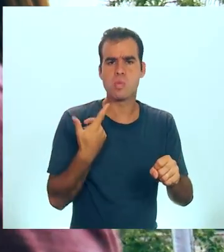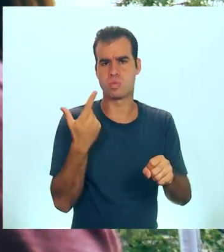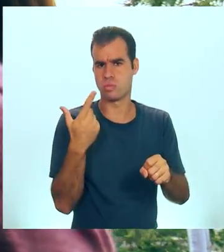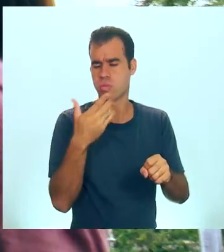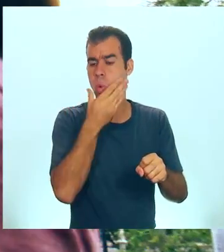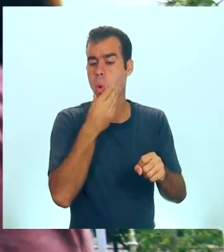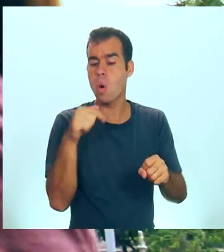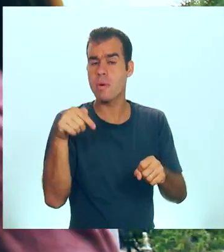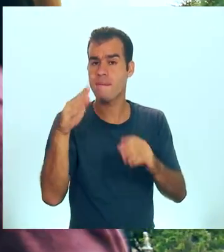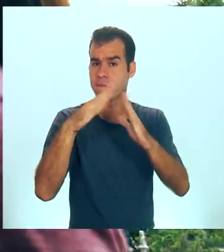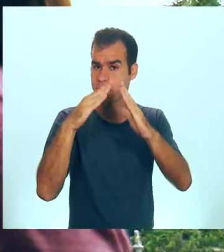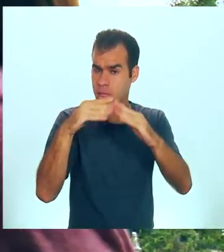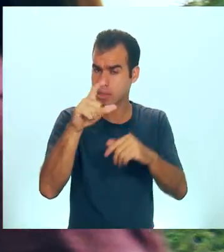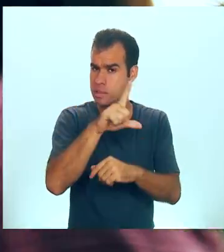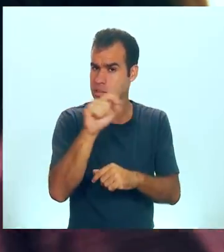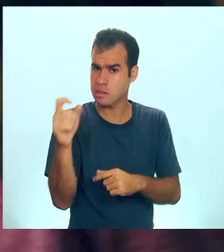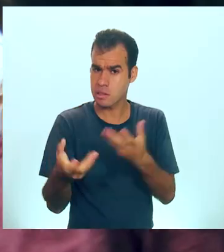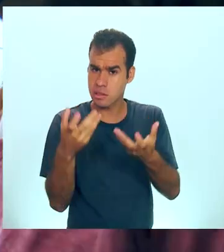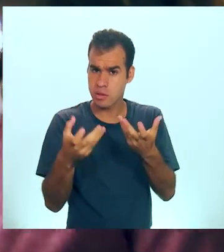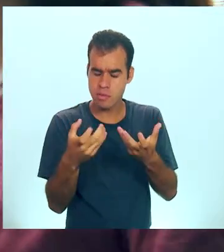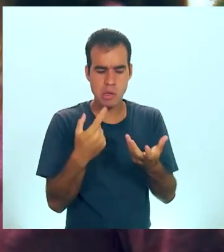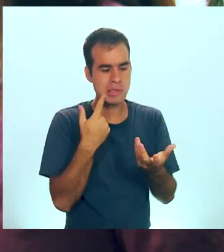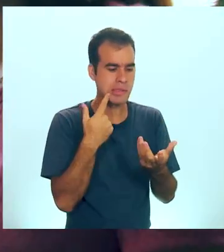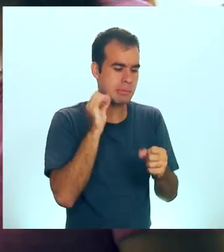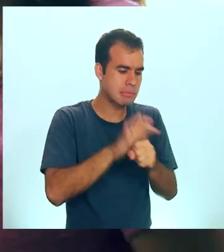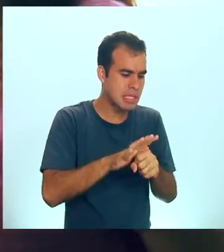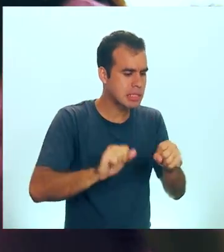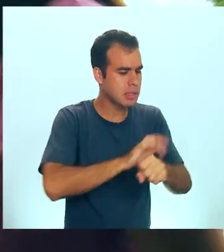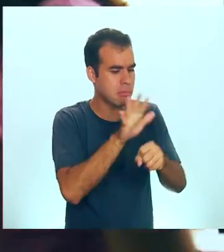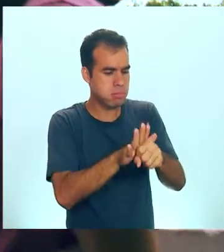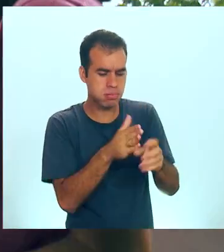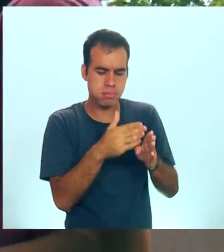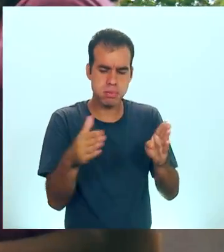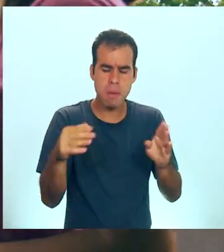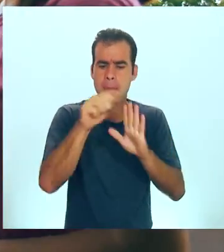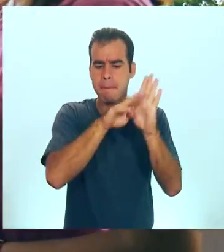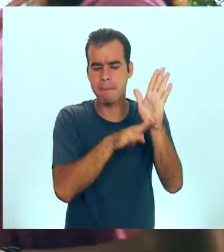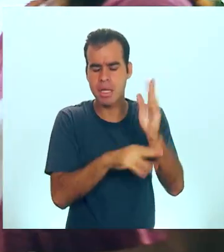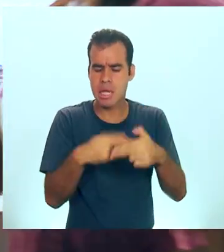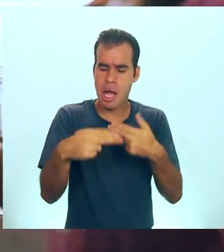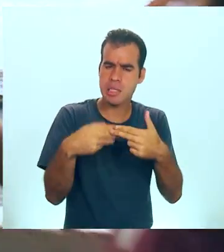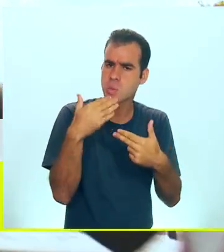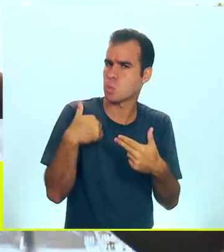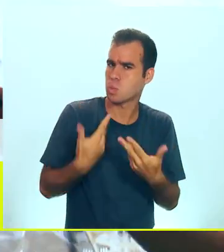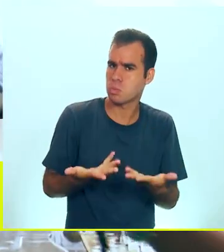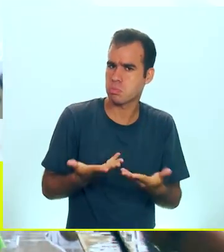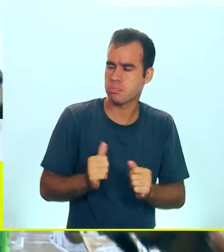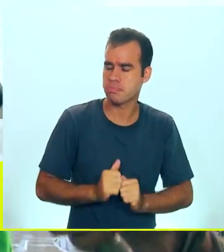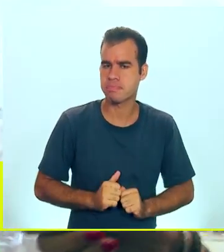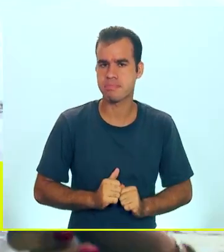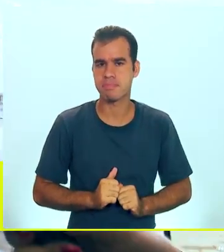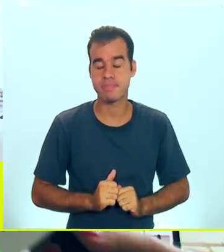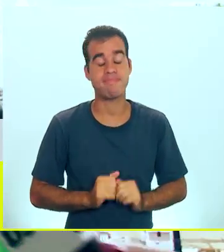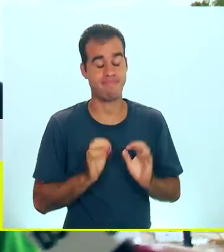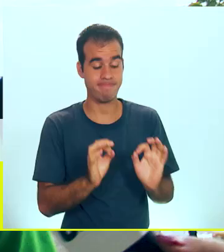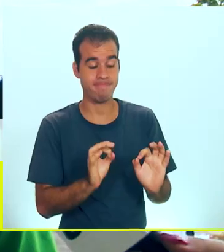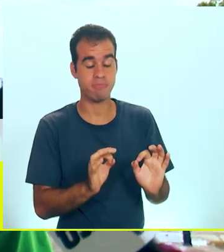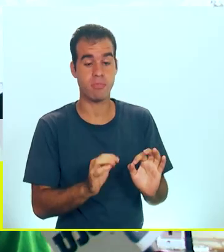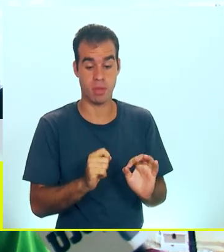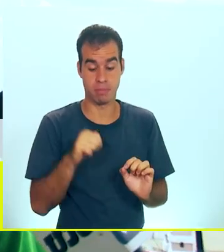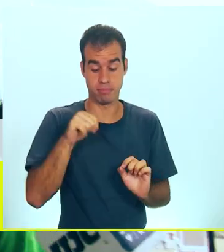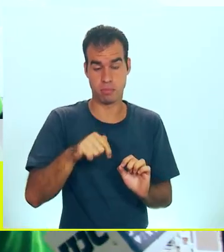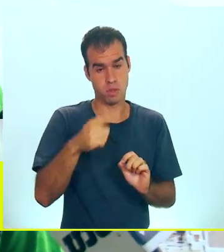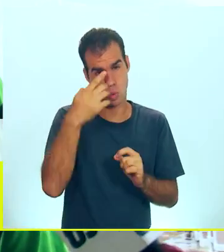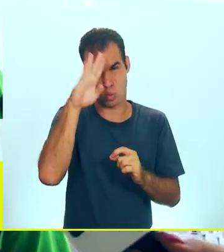cienfueguera la llegada de esta crisis a nuestro país? ¿Cuáles fueron las principales medidas que se toman? Como en todo el país, la provincia también tuvo que adoptar